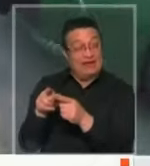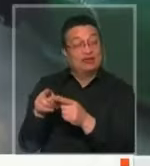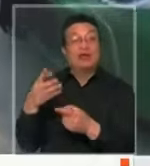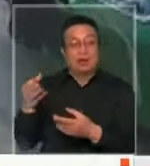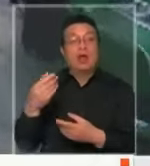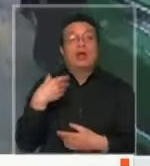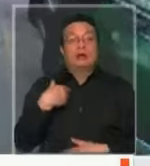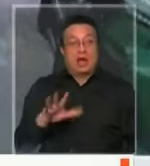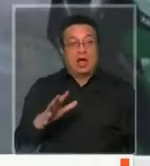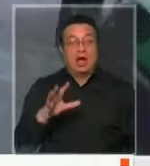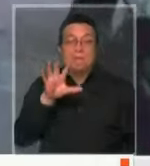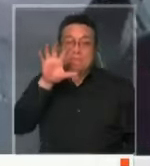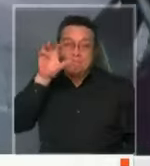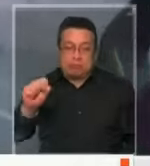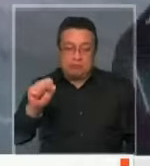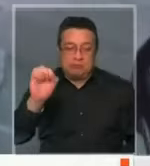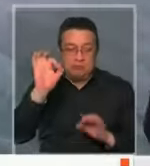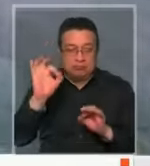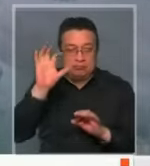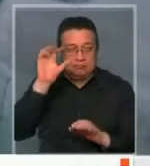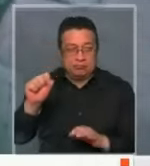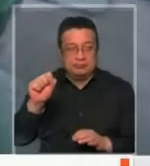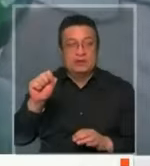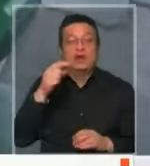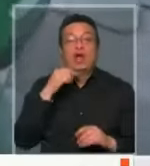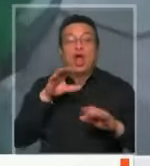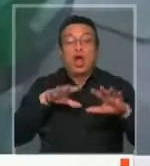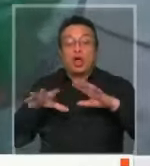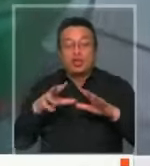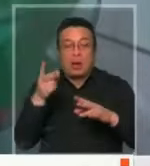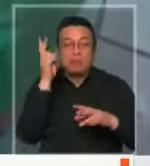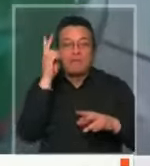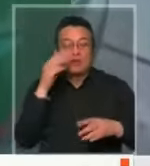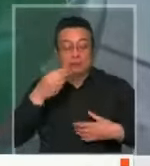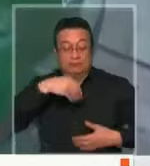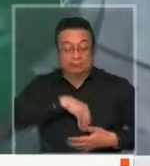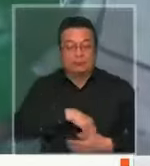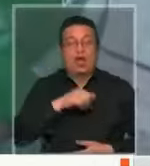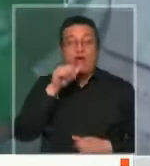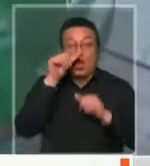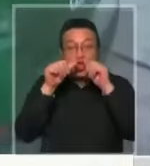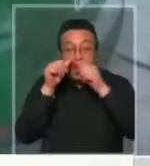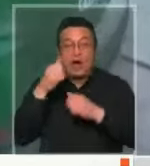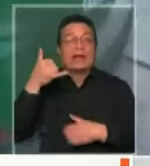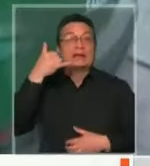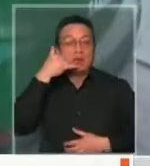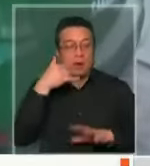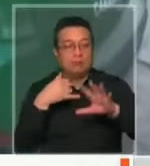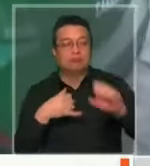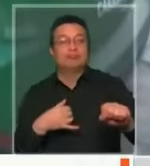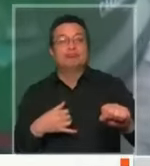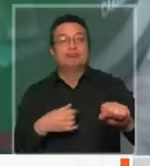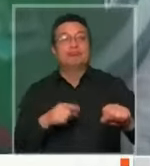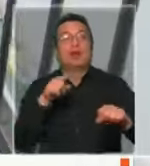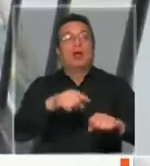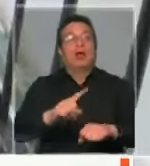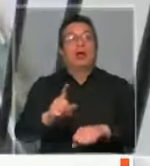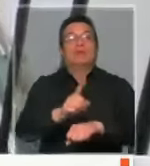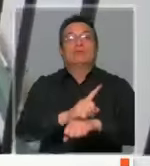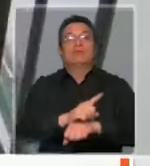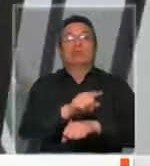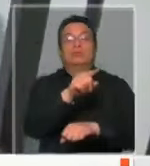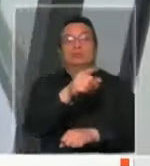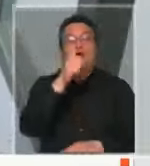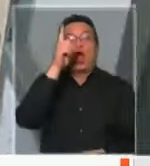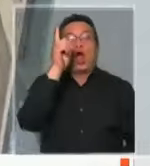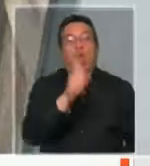pilló, como se dice en buen chileno, finalmente elementos prohibidos, droga y celulares. Es por esto que de inmediato se había dado su